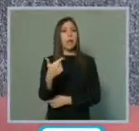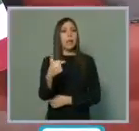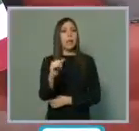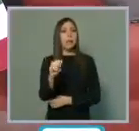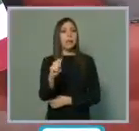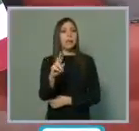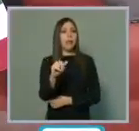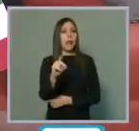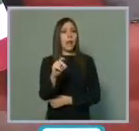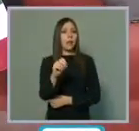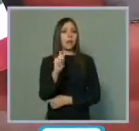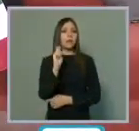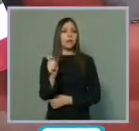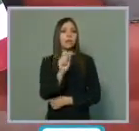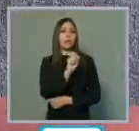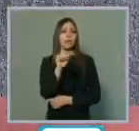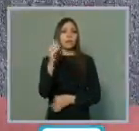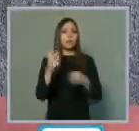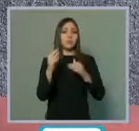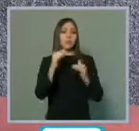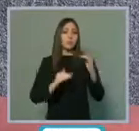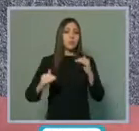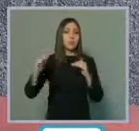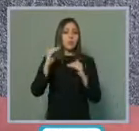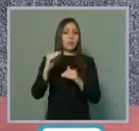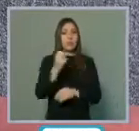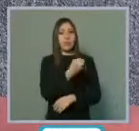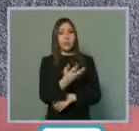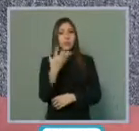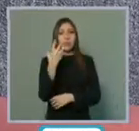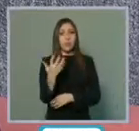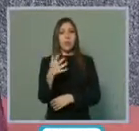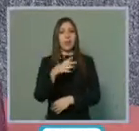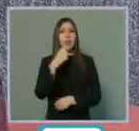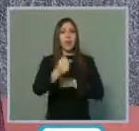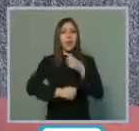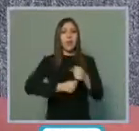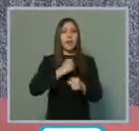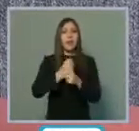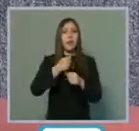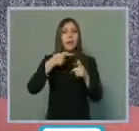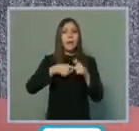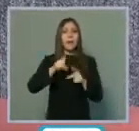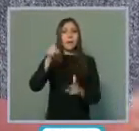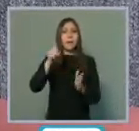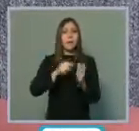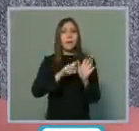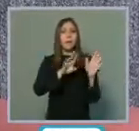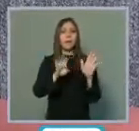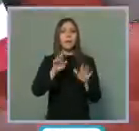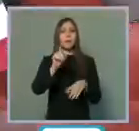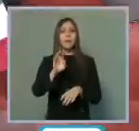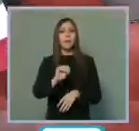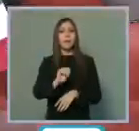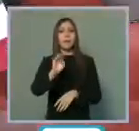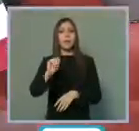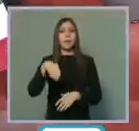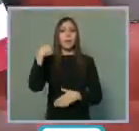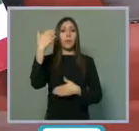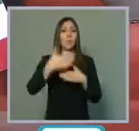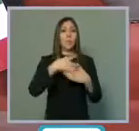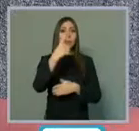Este tribunal existe, aun cuando haya quien se sorprenda, desde 1999. Es decir, el año que viene cumplimos 20 años como